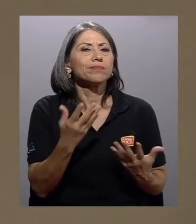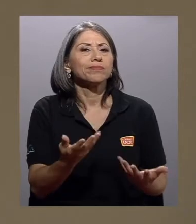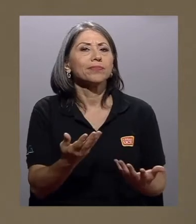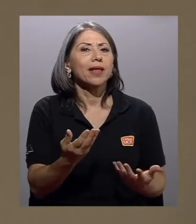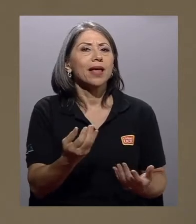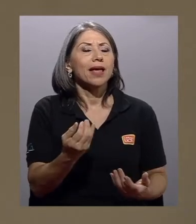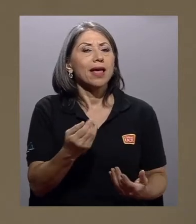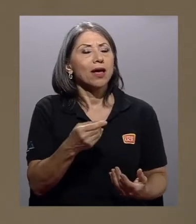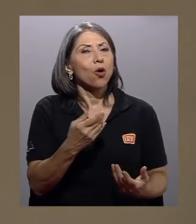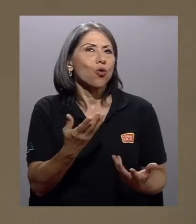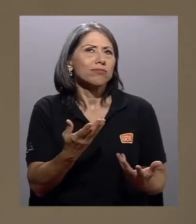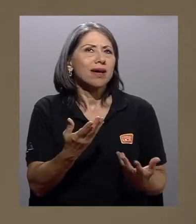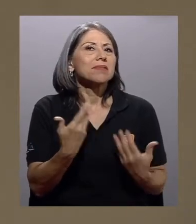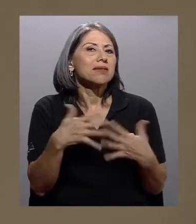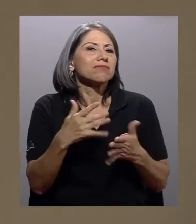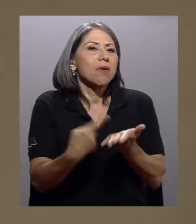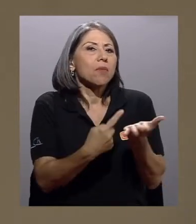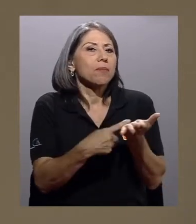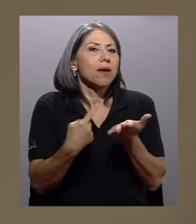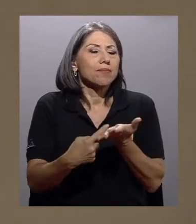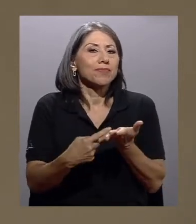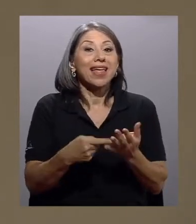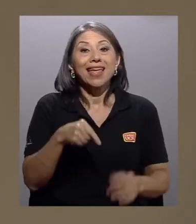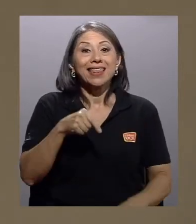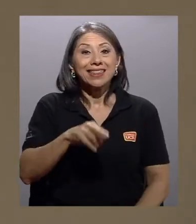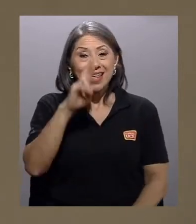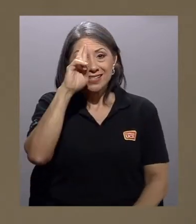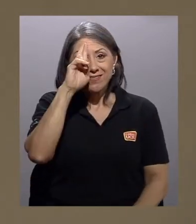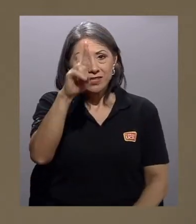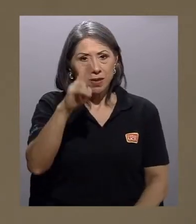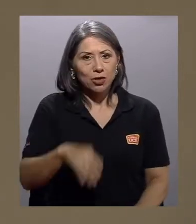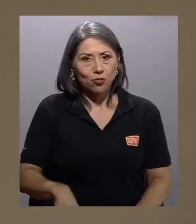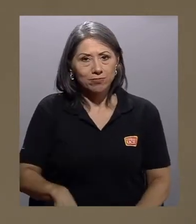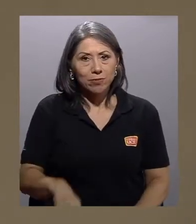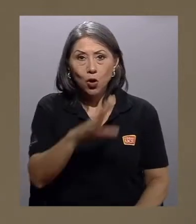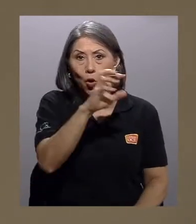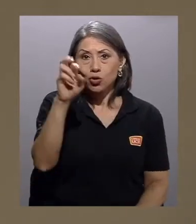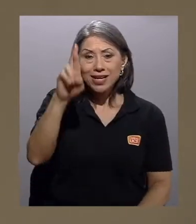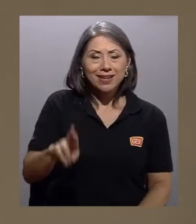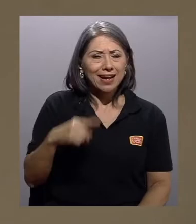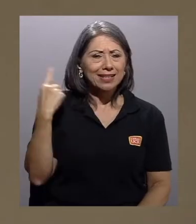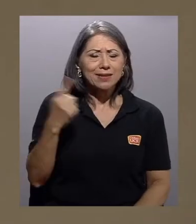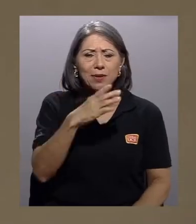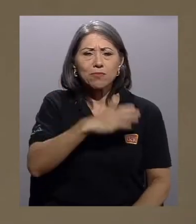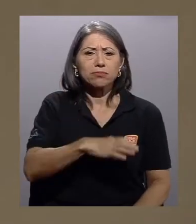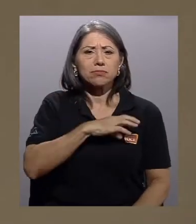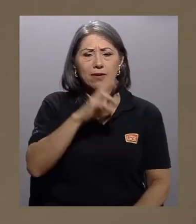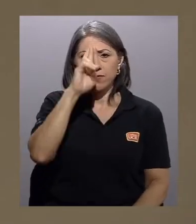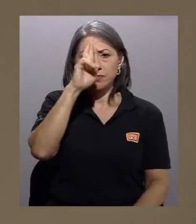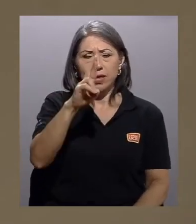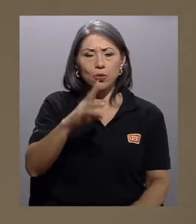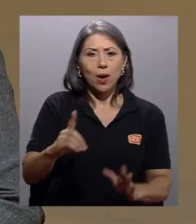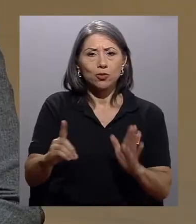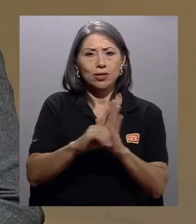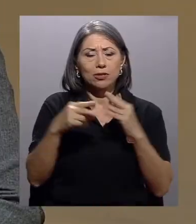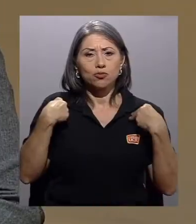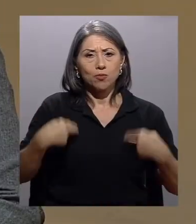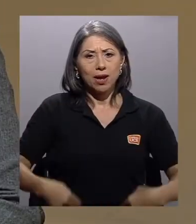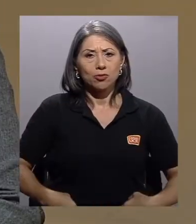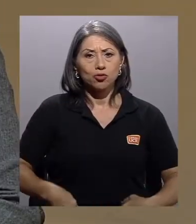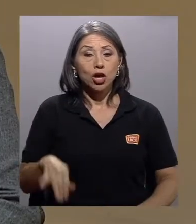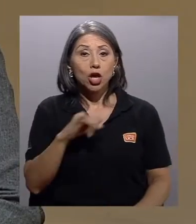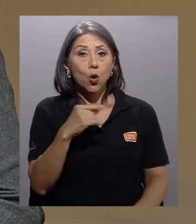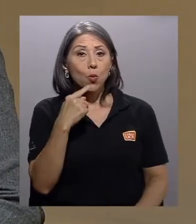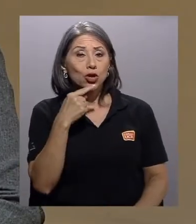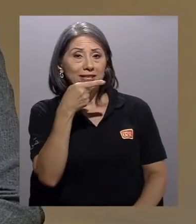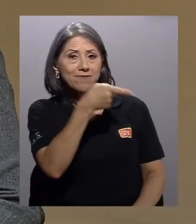de ese respeto Costa Rica que se ha caracterizado por ese respeto a los derechos humanos. Y, como bien lo